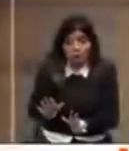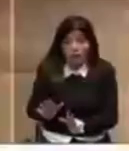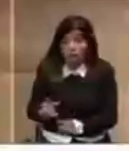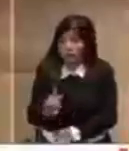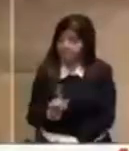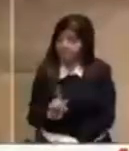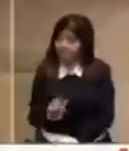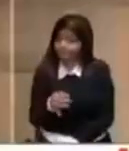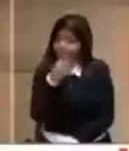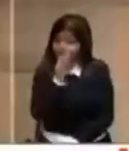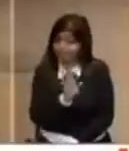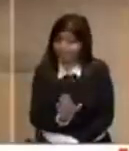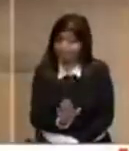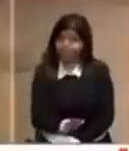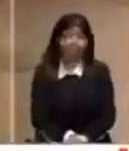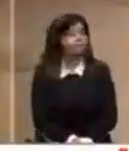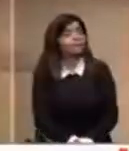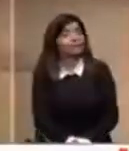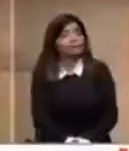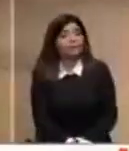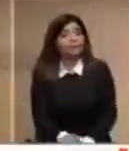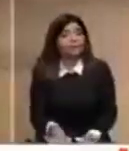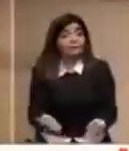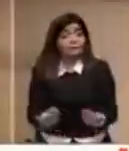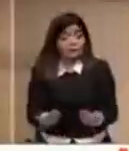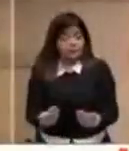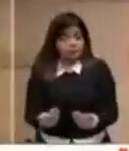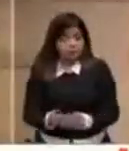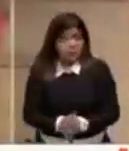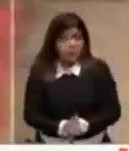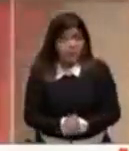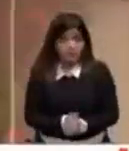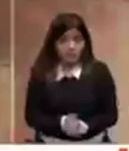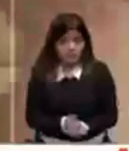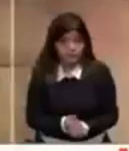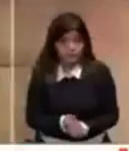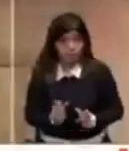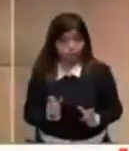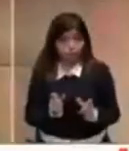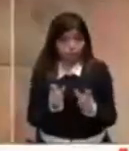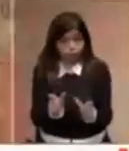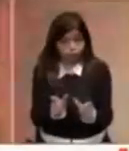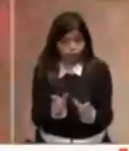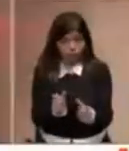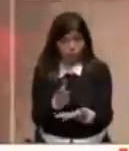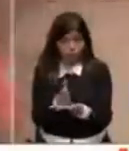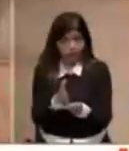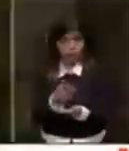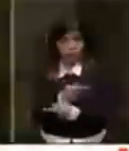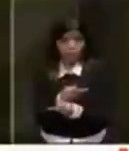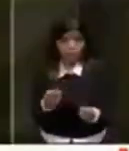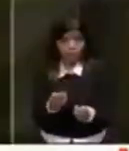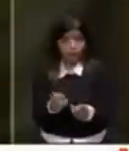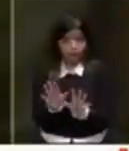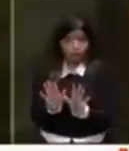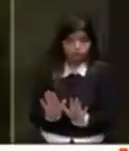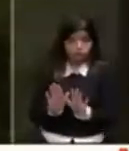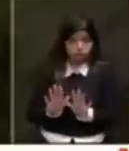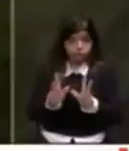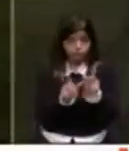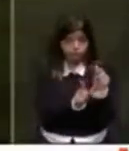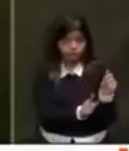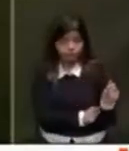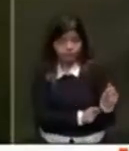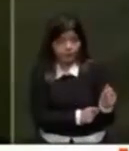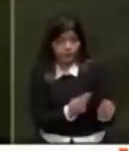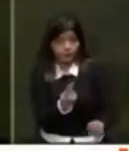legislación. Fue necesario que llegara personal de control de orden público para contener a los familiares de ambos menores